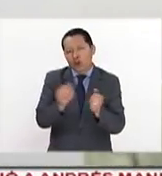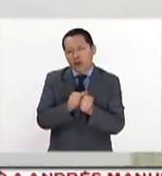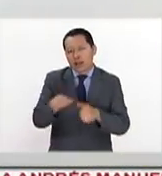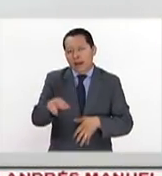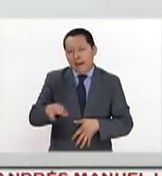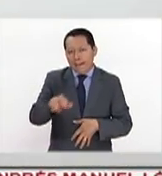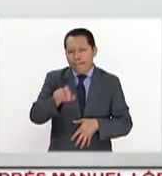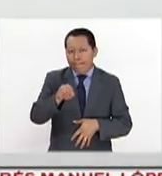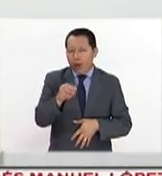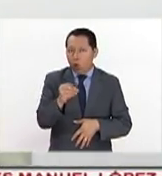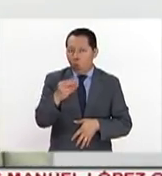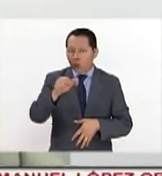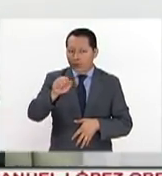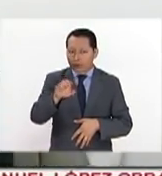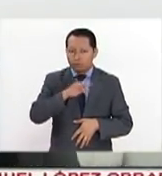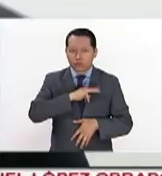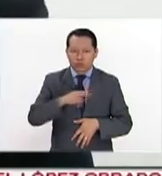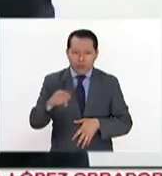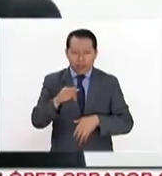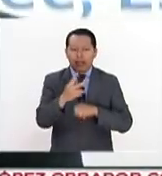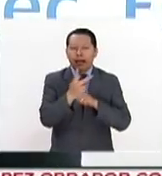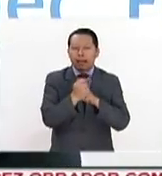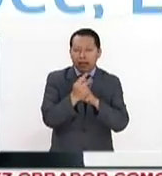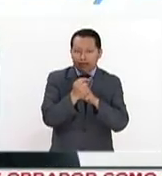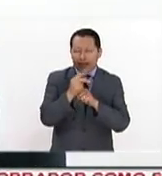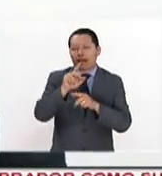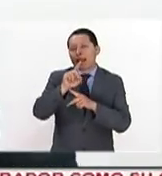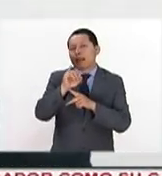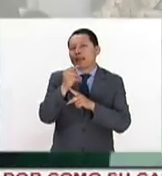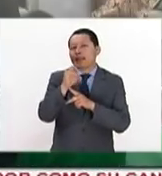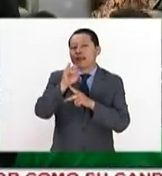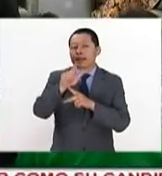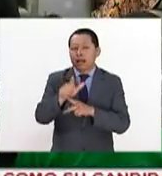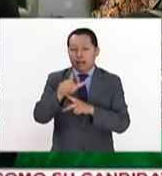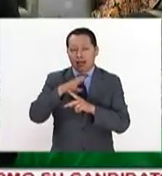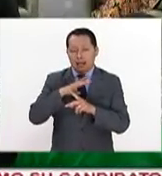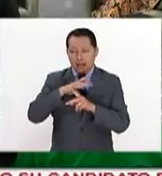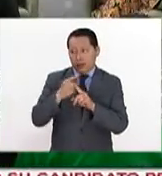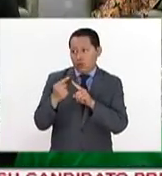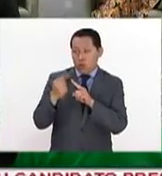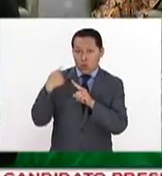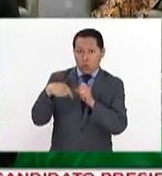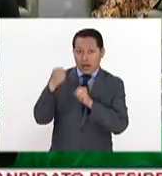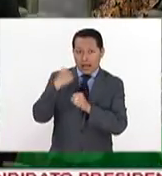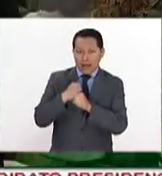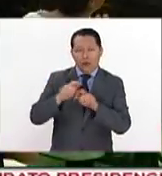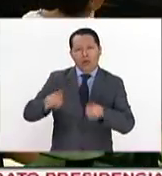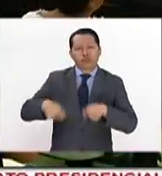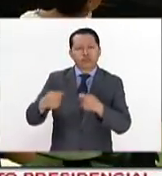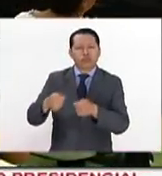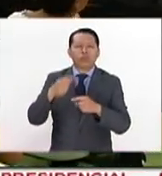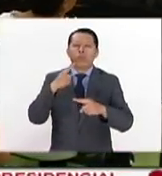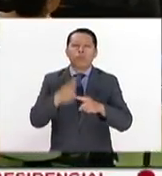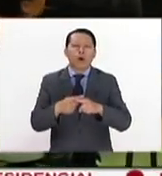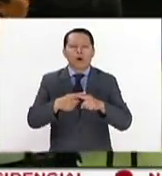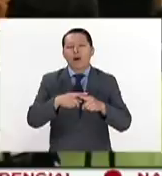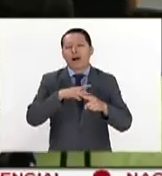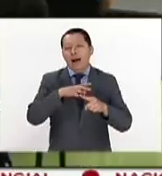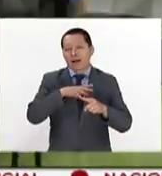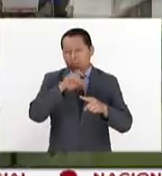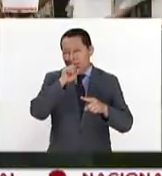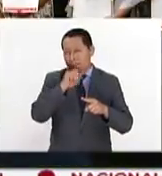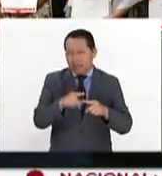que podrá conectar la televisión digital que el gobierno ya les entregó desde el año pasado como apoyo por el apagón